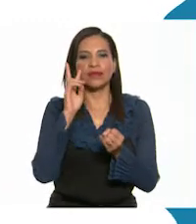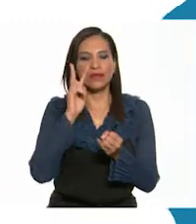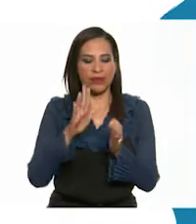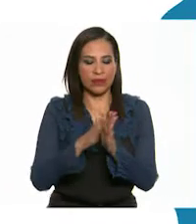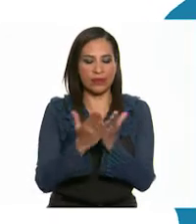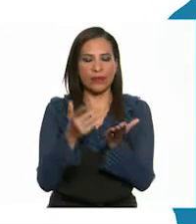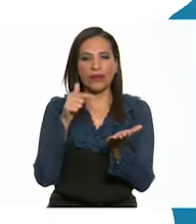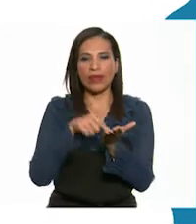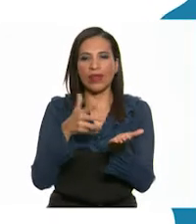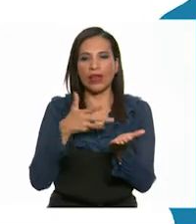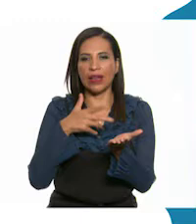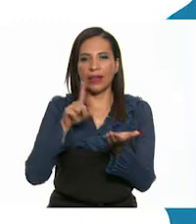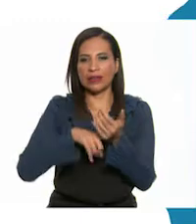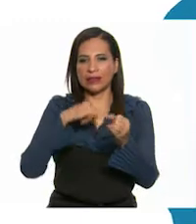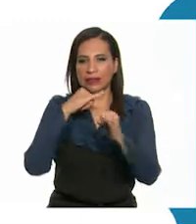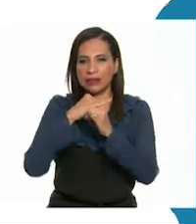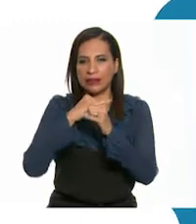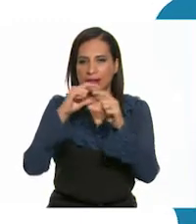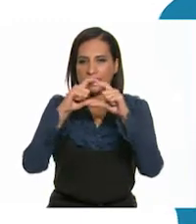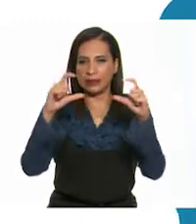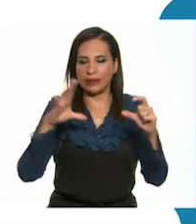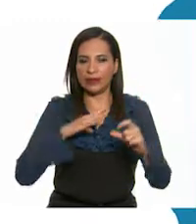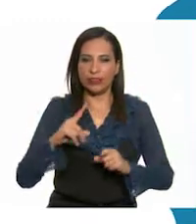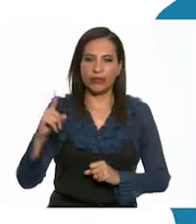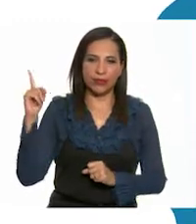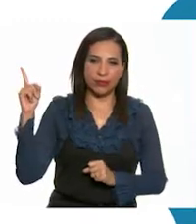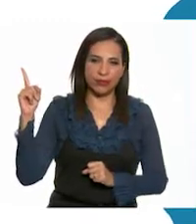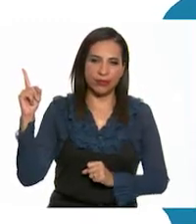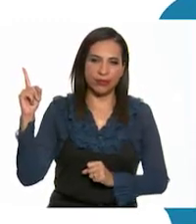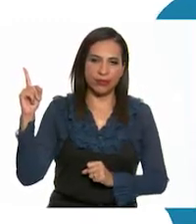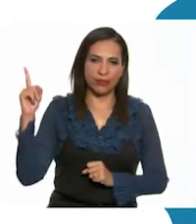los libros de texto en la página